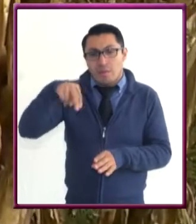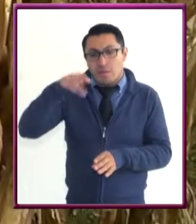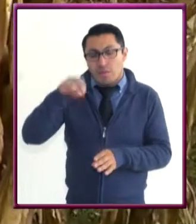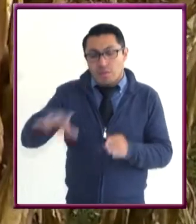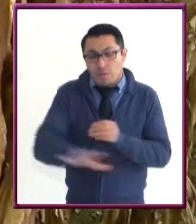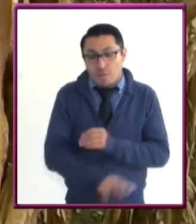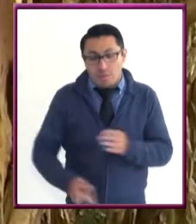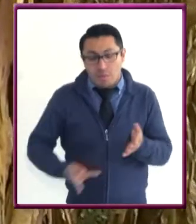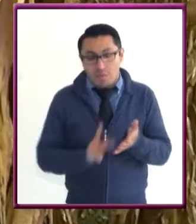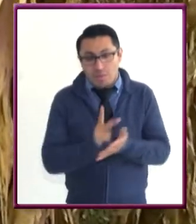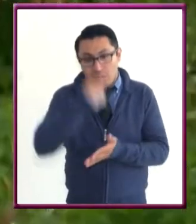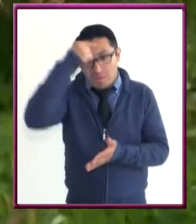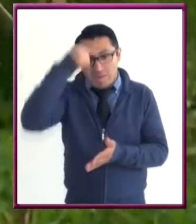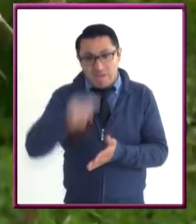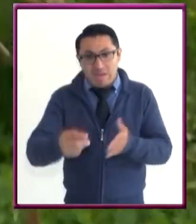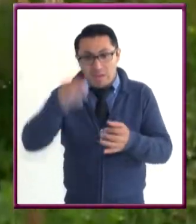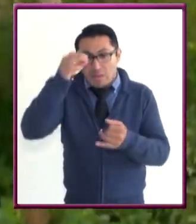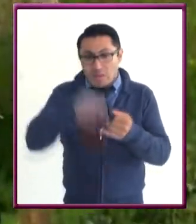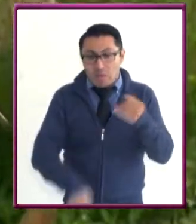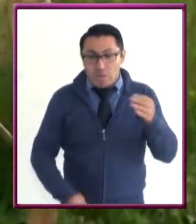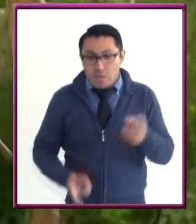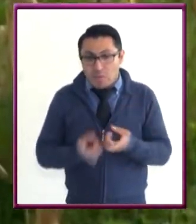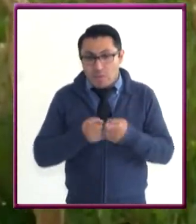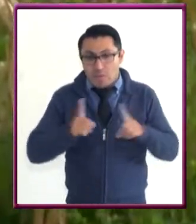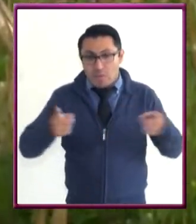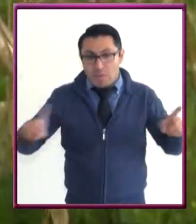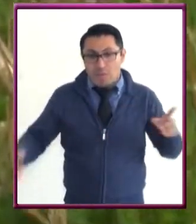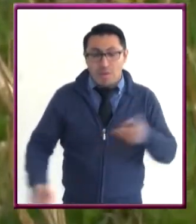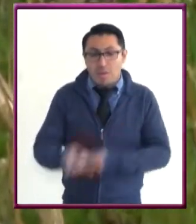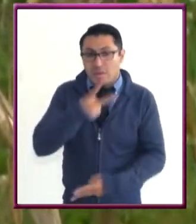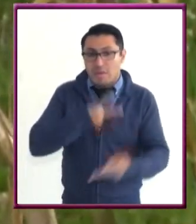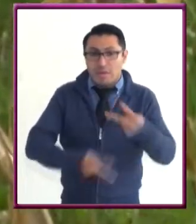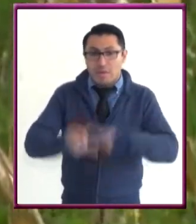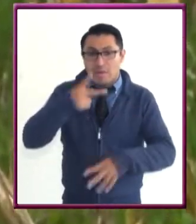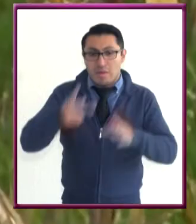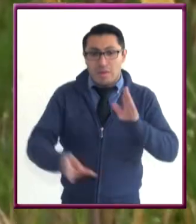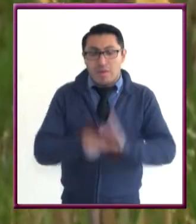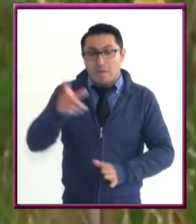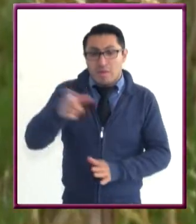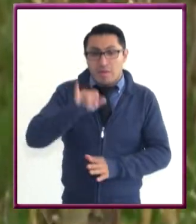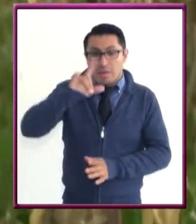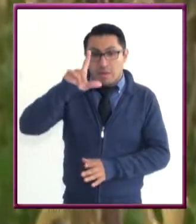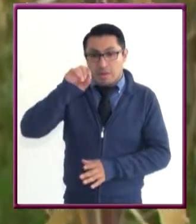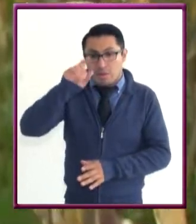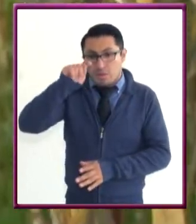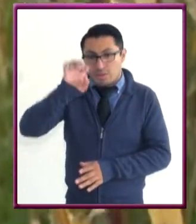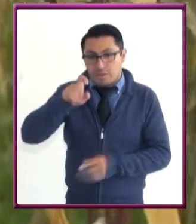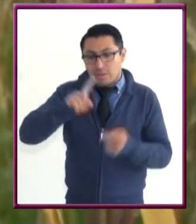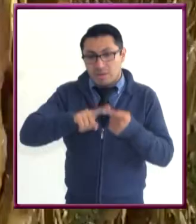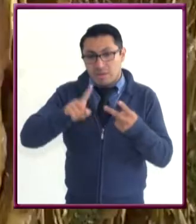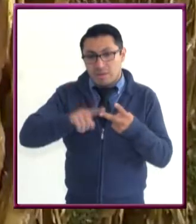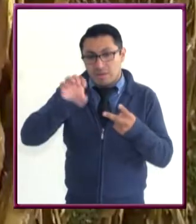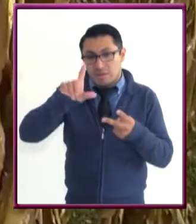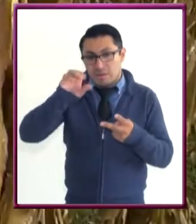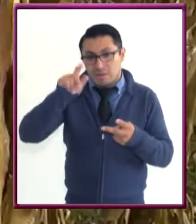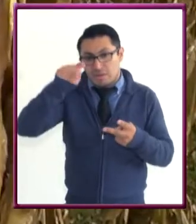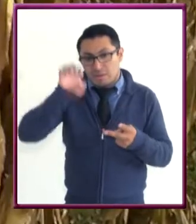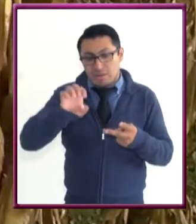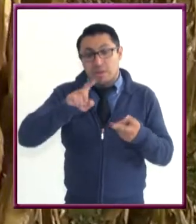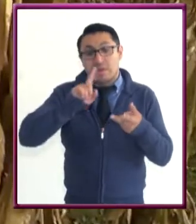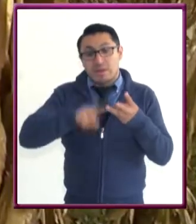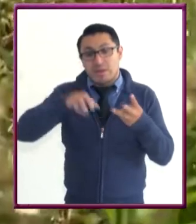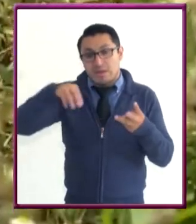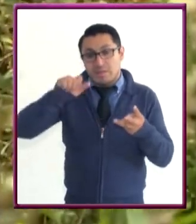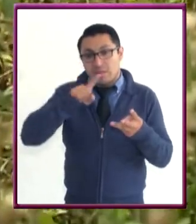ya de la planta para que sea su último desarrollo y pueda venir la fase del jilote, el elote y posteriormente ya en esta parte que